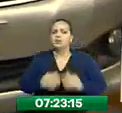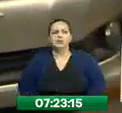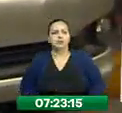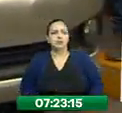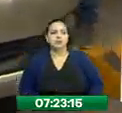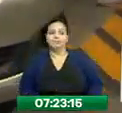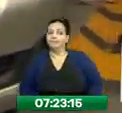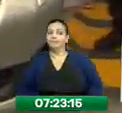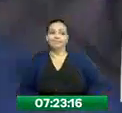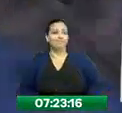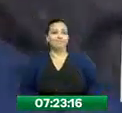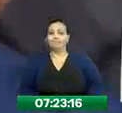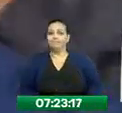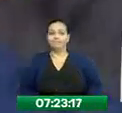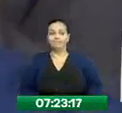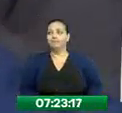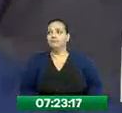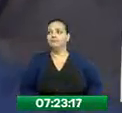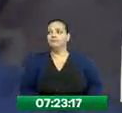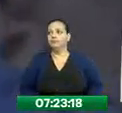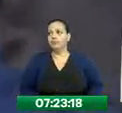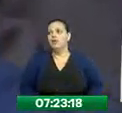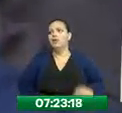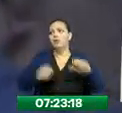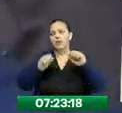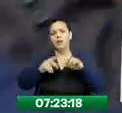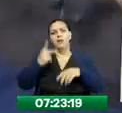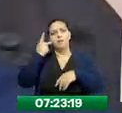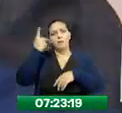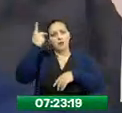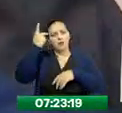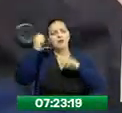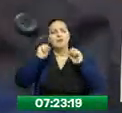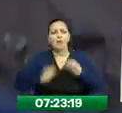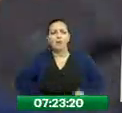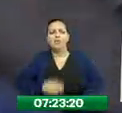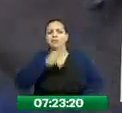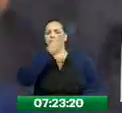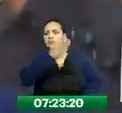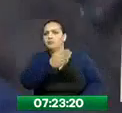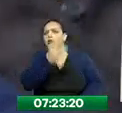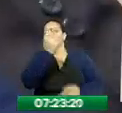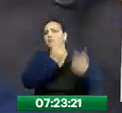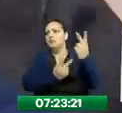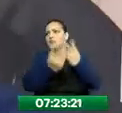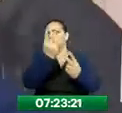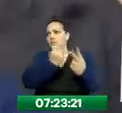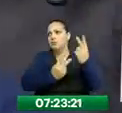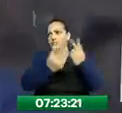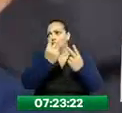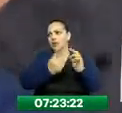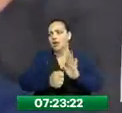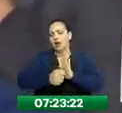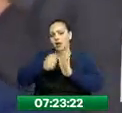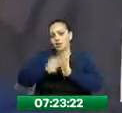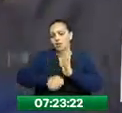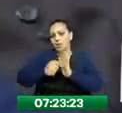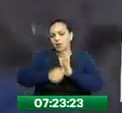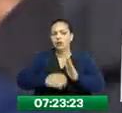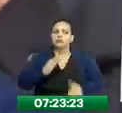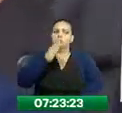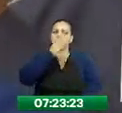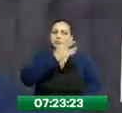ya liberan que ya puede ser visitado por los padres. Y ya indican que ya puede ser visitado por los abogados.